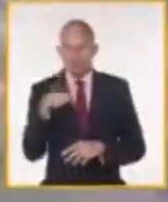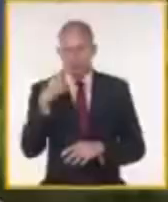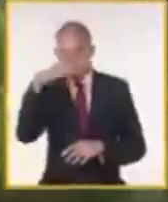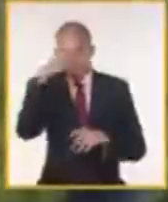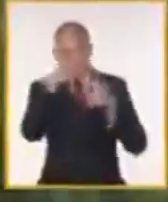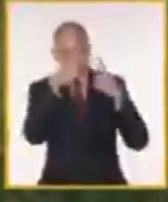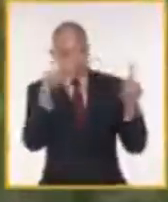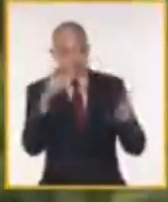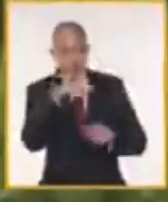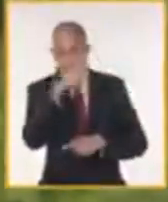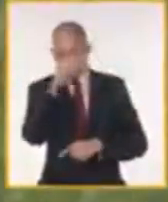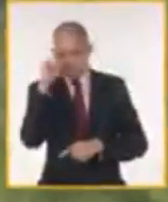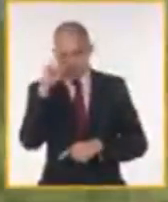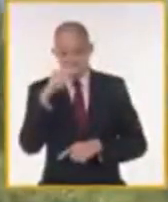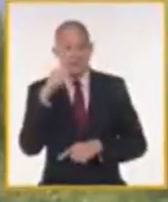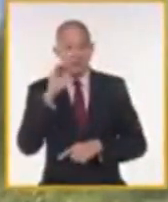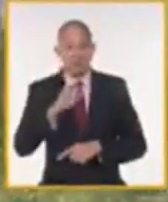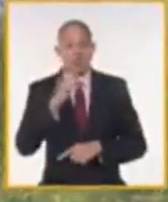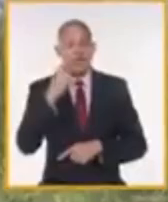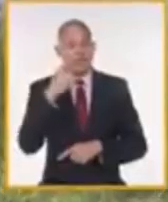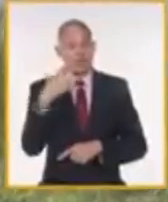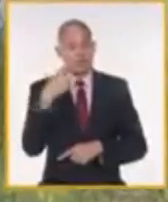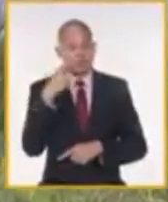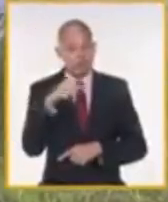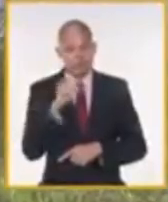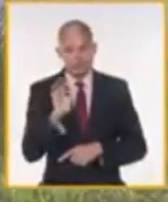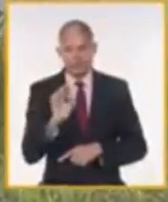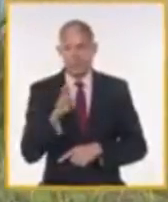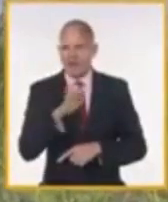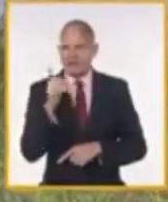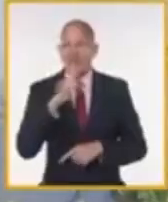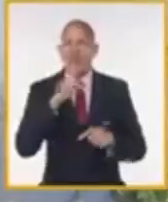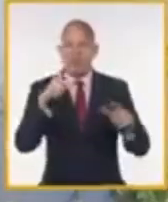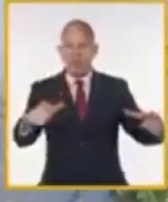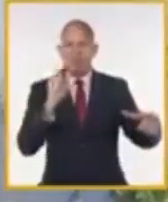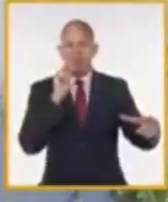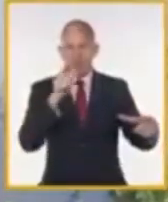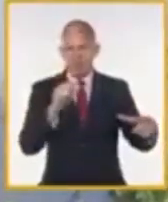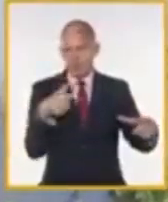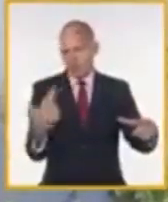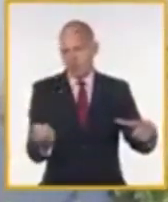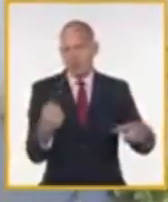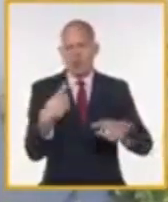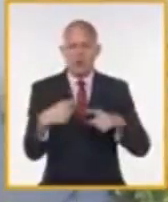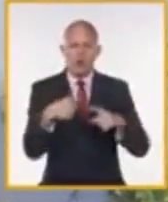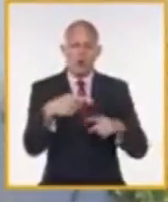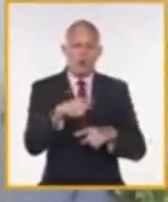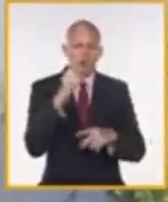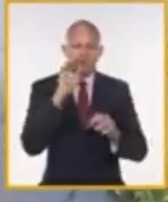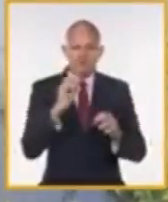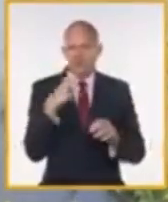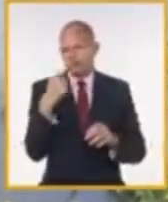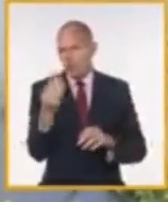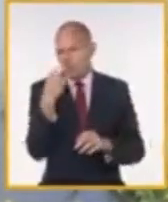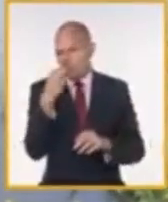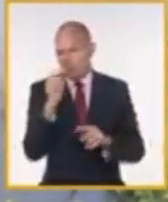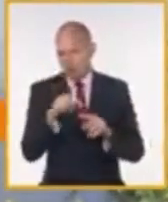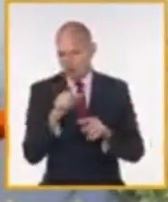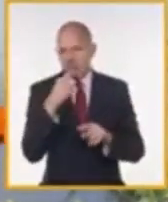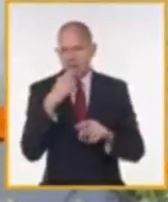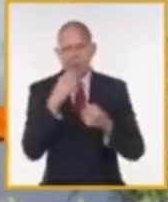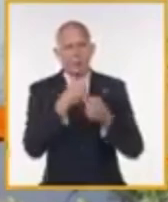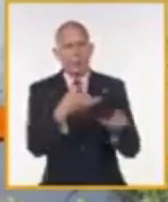Nosotros en los cultivos seguimos trabajando con el semi-intensivo, que nos da la posibilidad de tener una alimentación, una